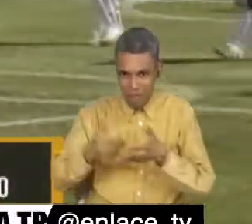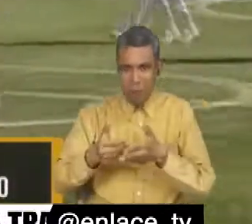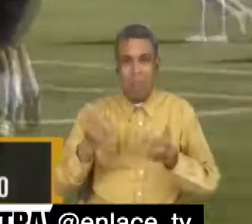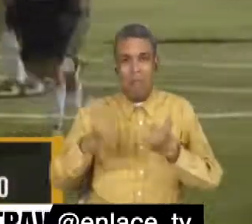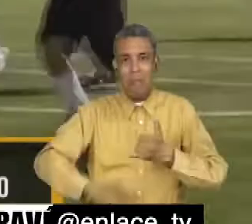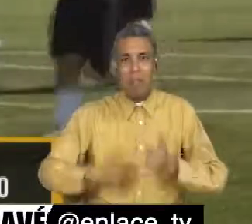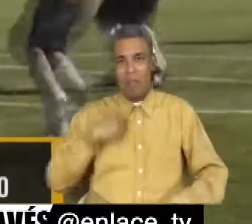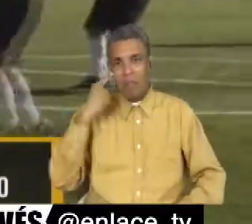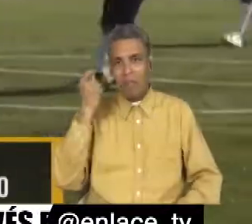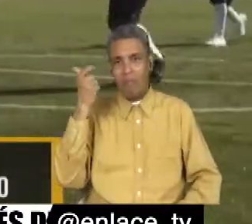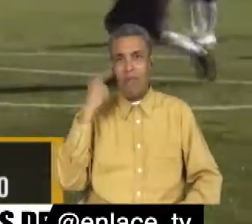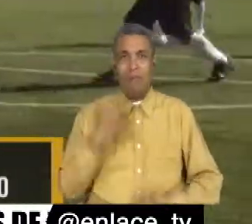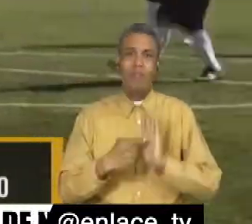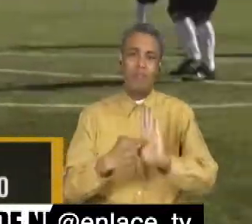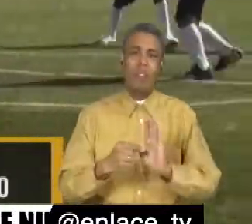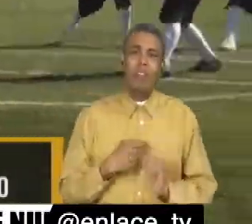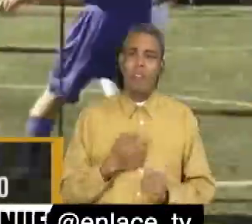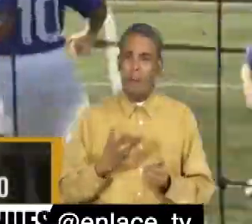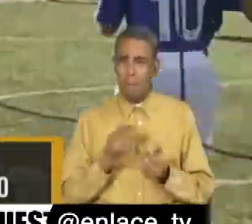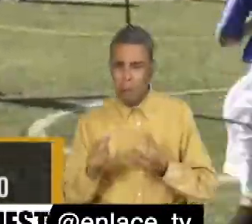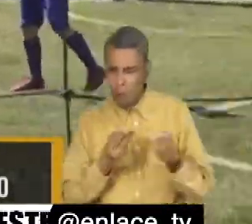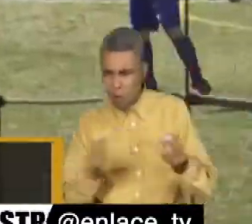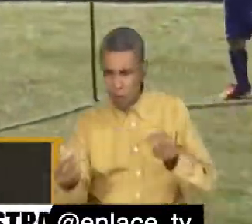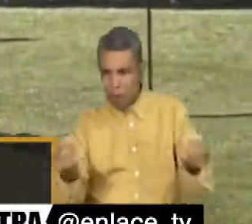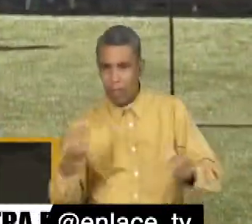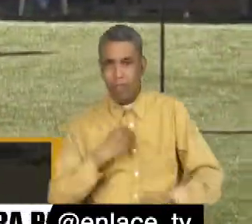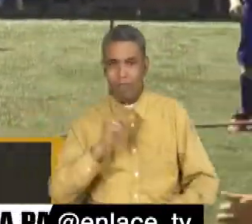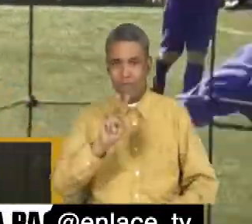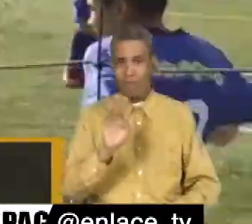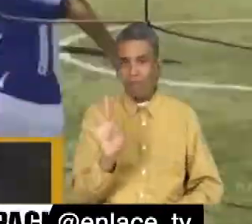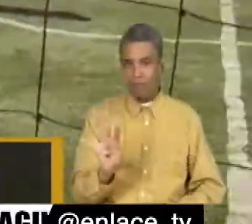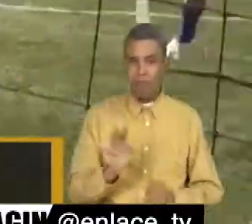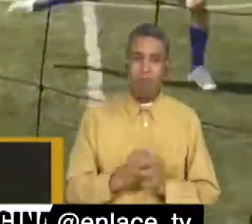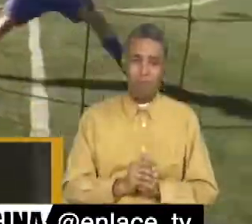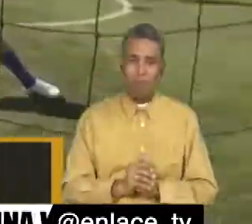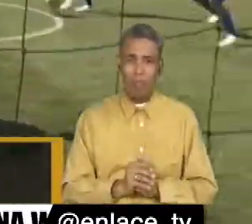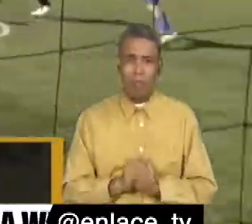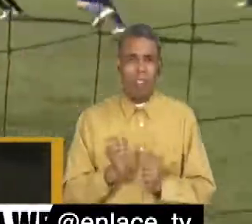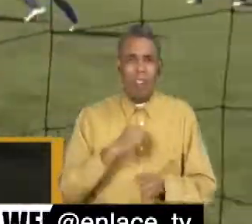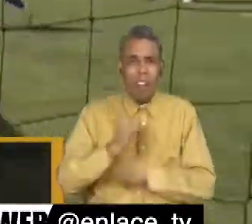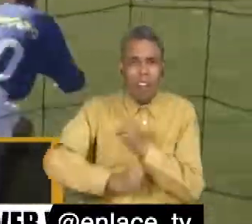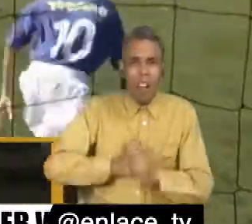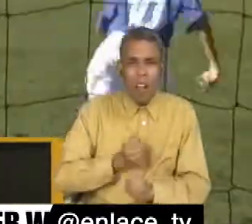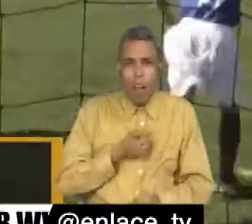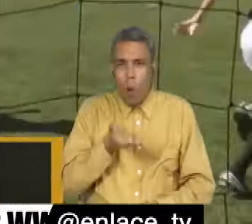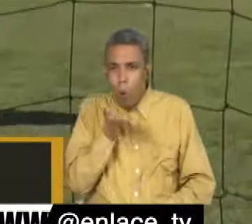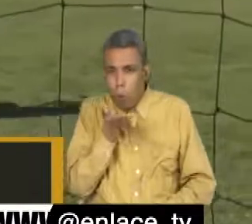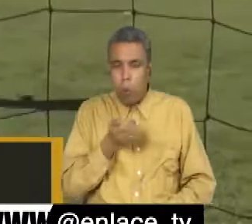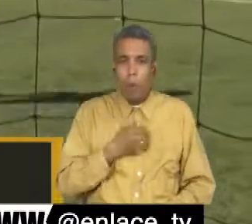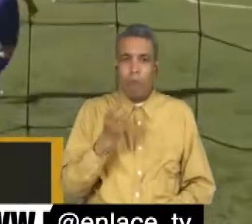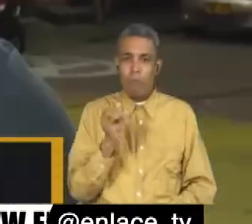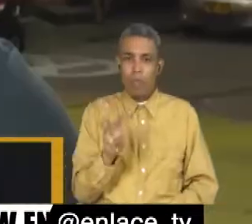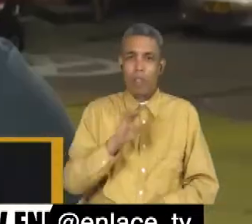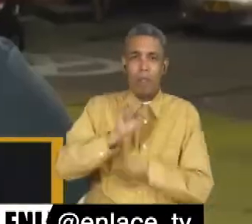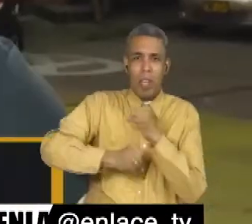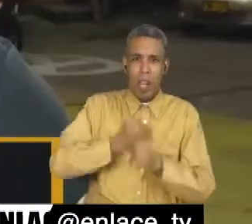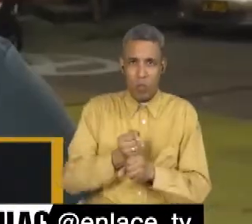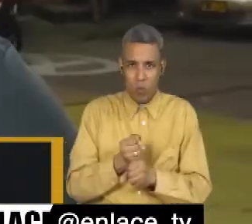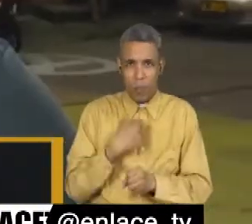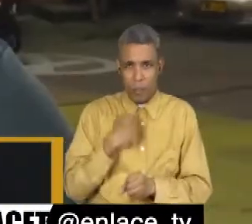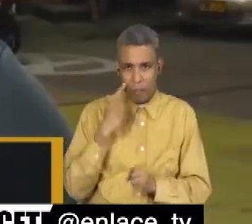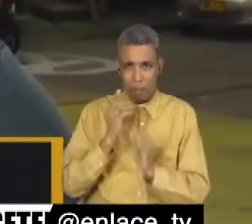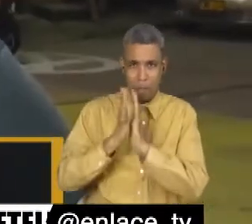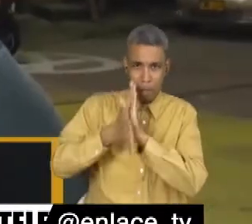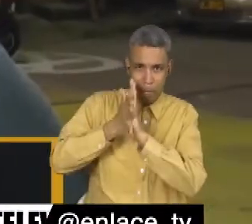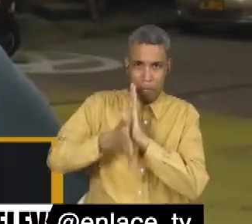los seleccionados para participar en el torneo Copa Yogurcito Frescaleche categoría 13 años a desarrollarse a finales del mes de mayo. Bueno, realmente